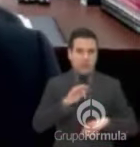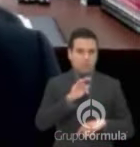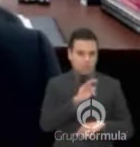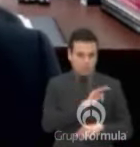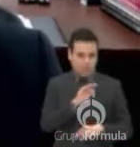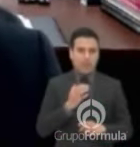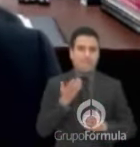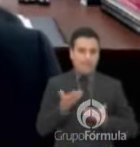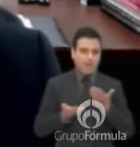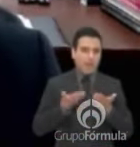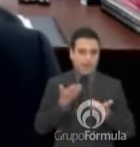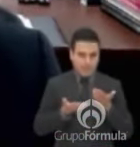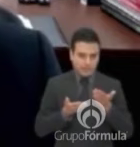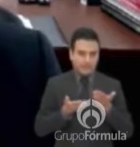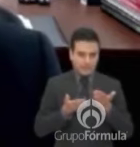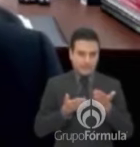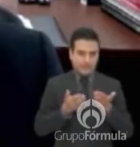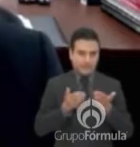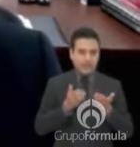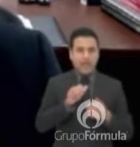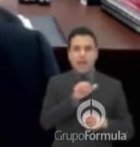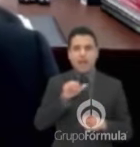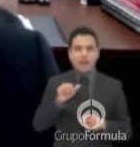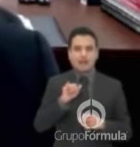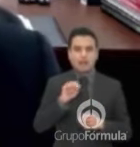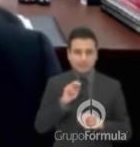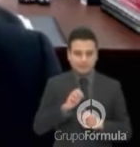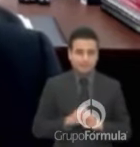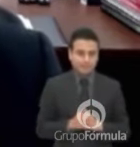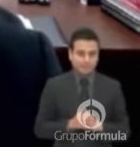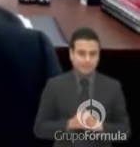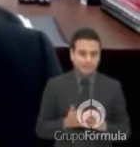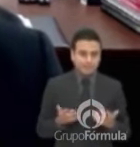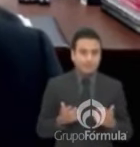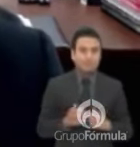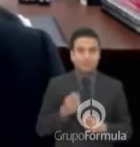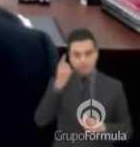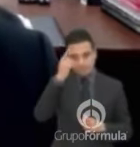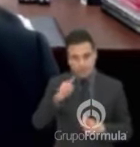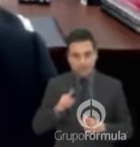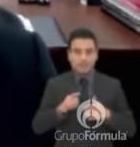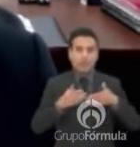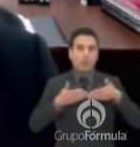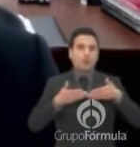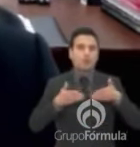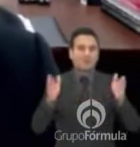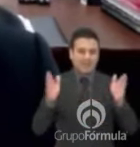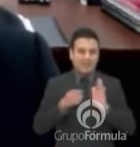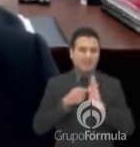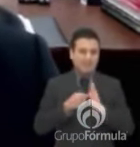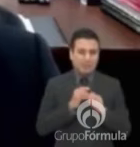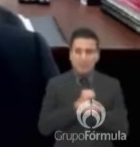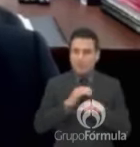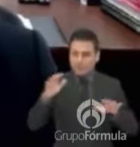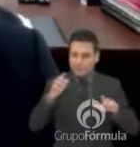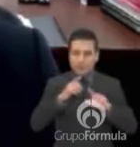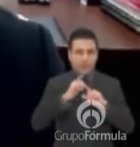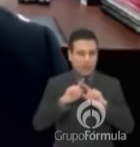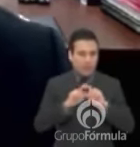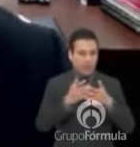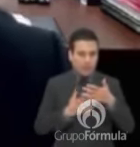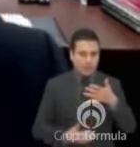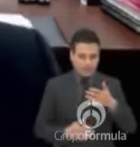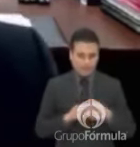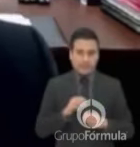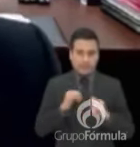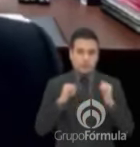Te saludo con mucho gusto, doctor José Antonio Crespo, me da gusto, insisto, saludarte, pero más escuchar cuál es tu punto de vista, tu análisis,